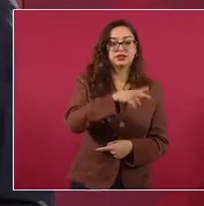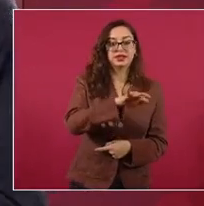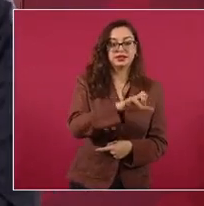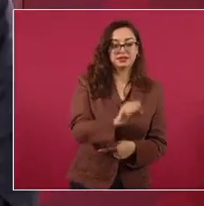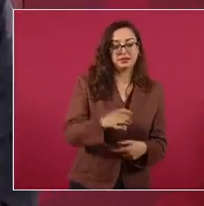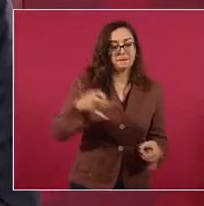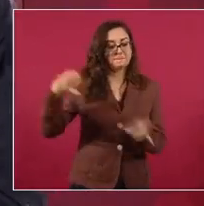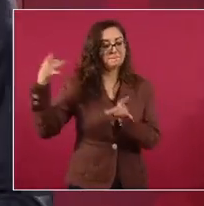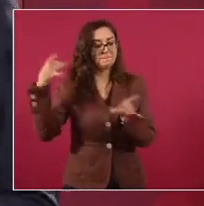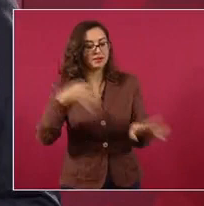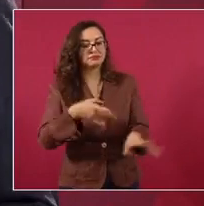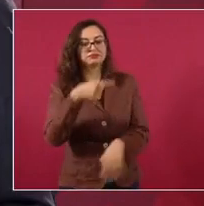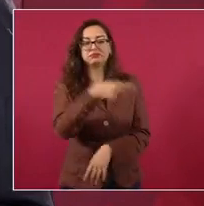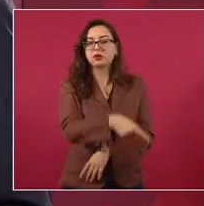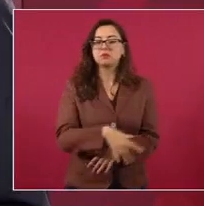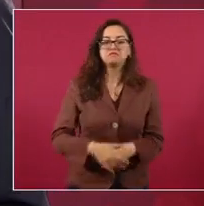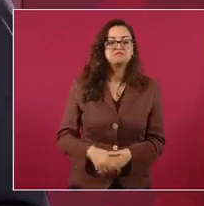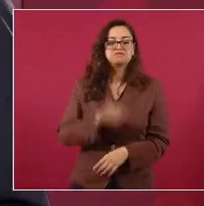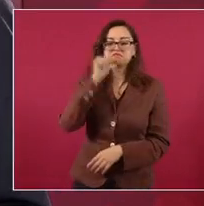que no batearon nada